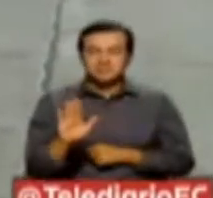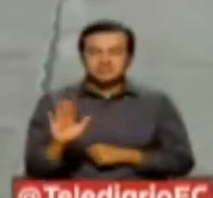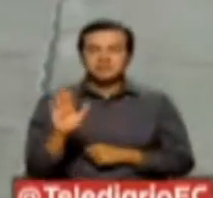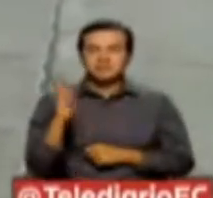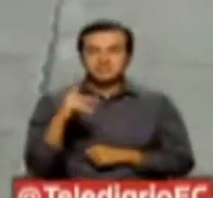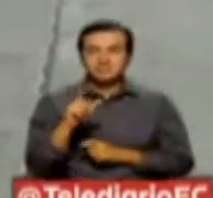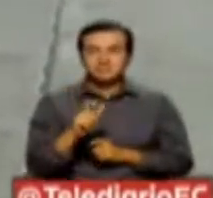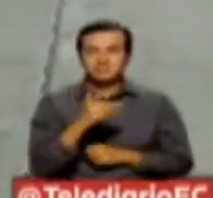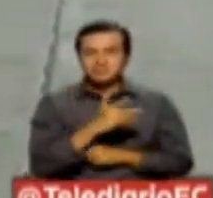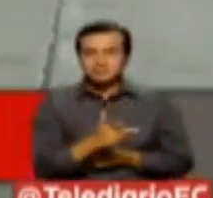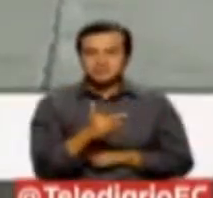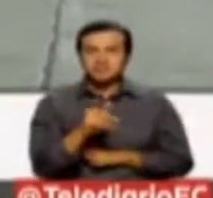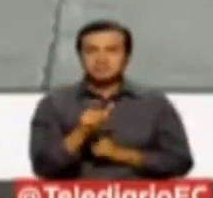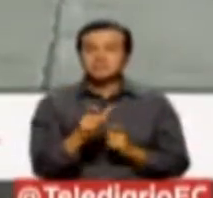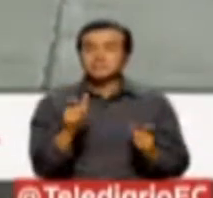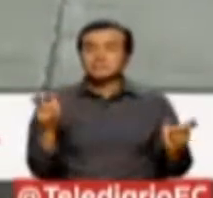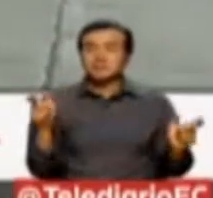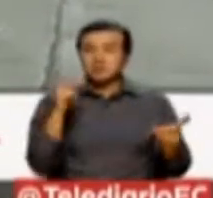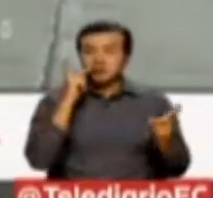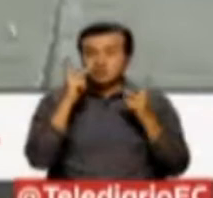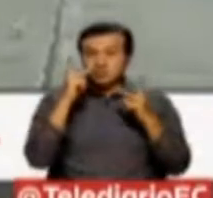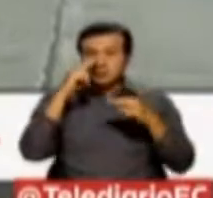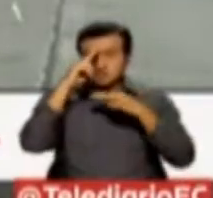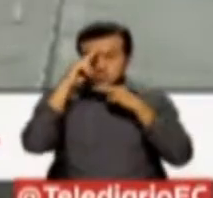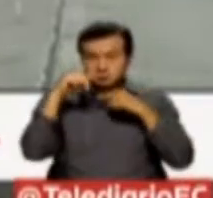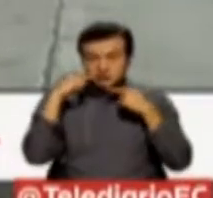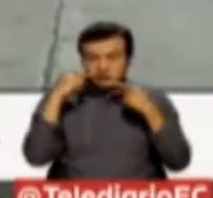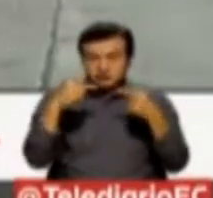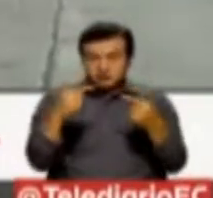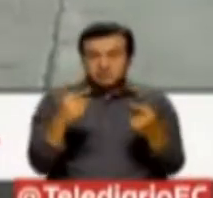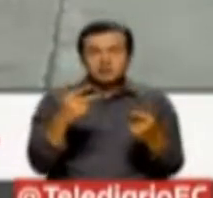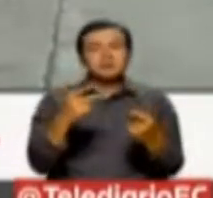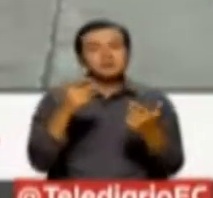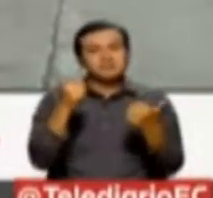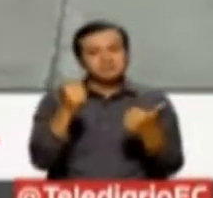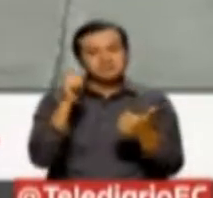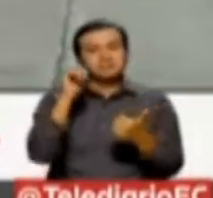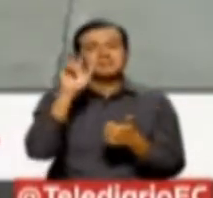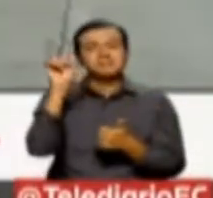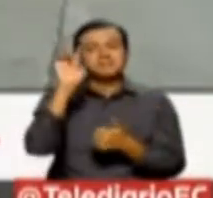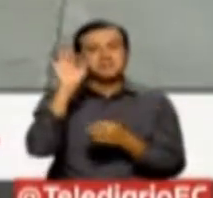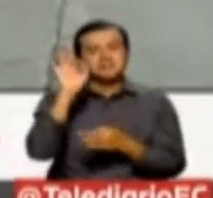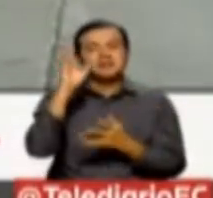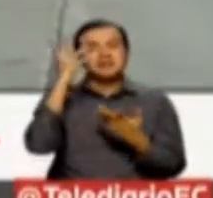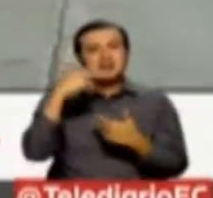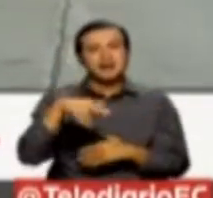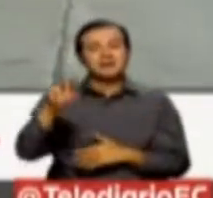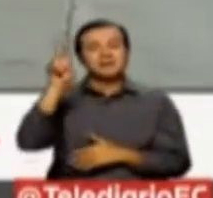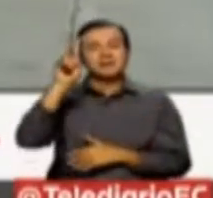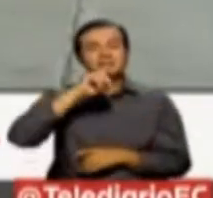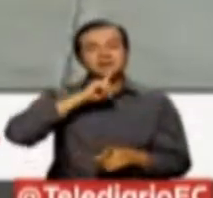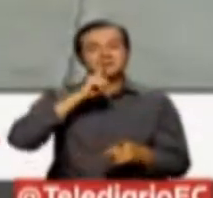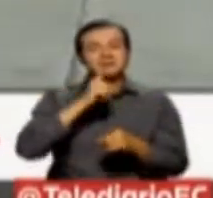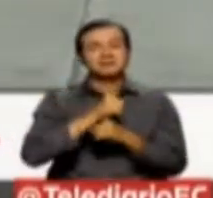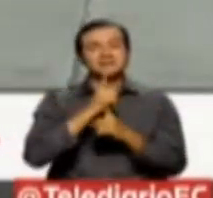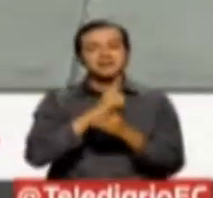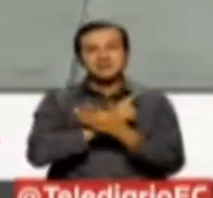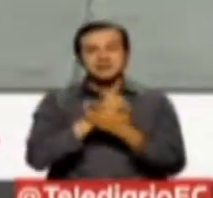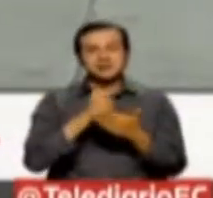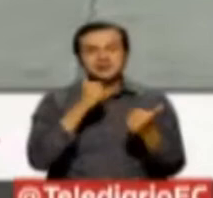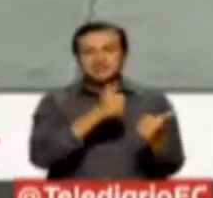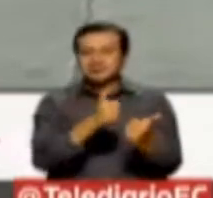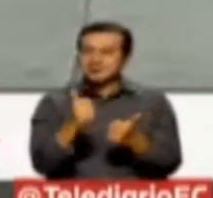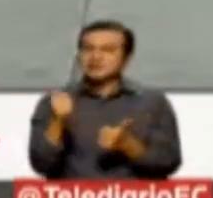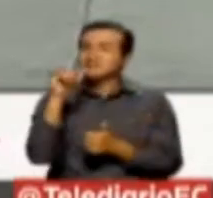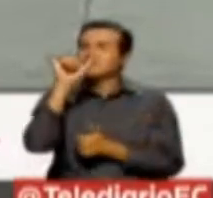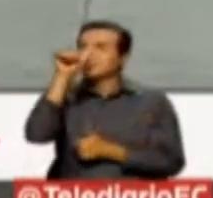hacemos Telediario y a los televidentes de Telediario sobre todo. Un excelente viernes también, ya llegó el viernes por fin, ahora sí, llena esa semanita, ese